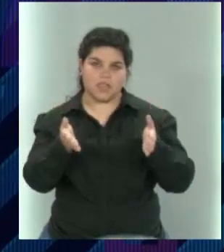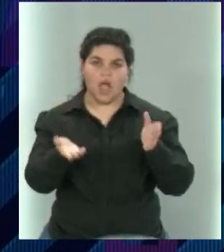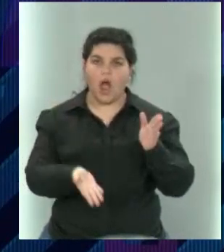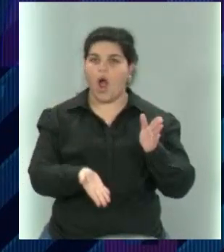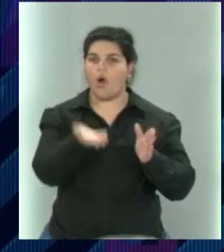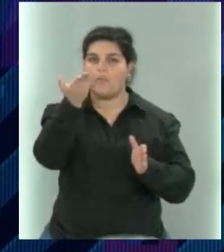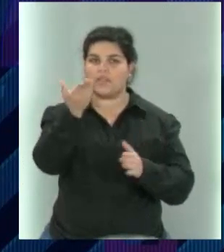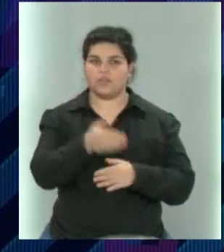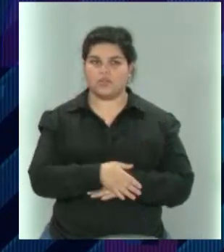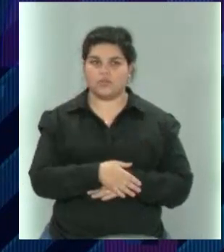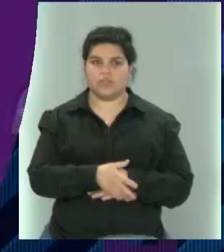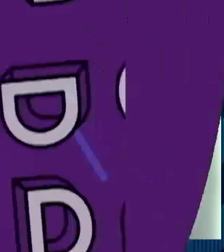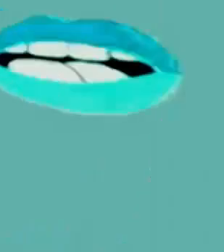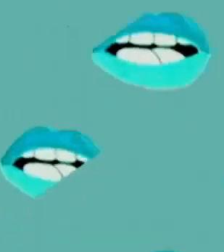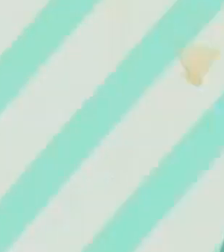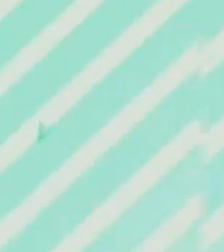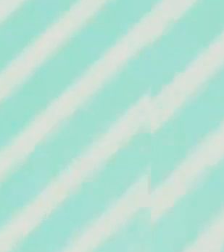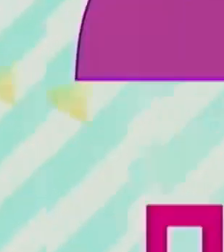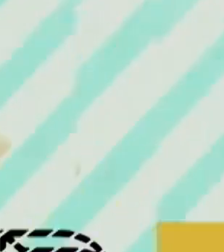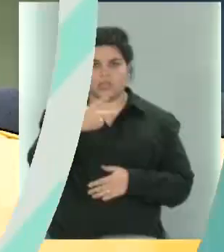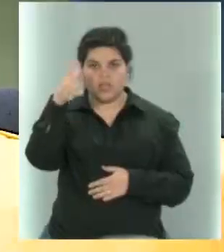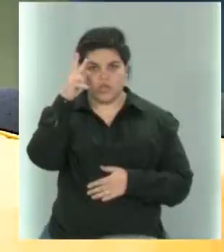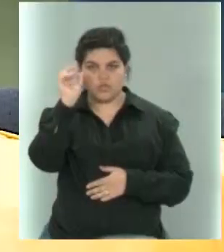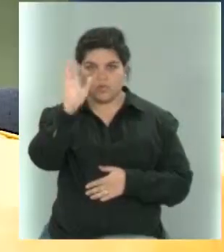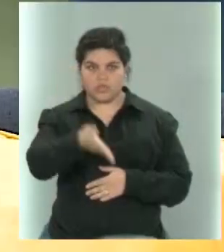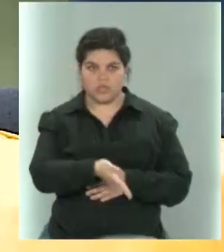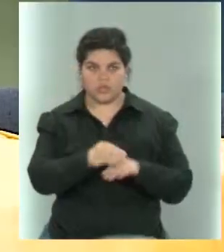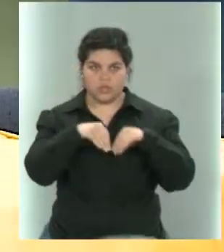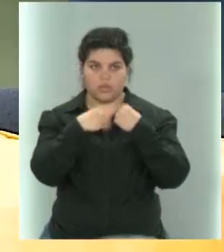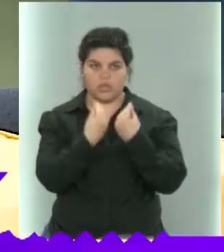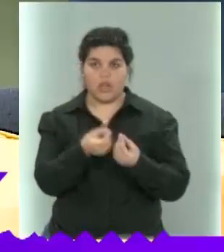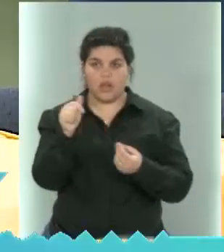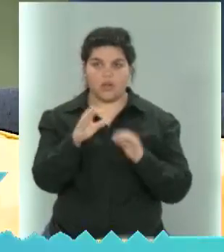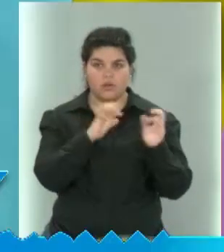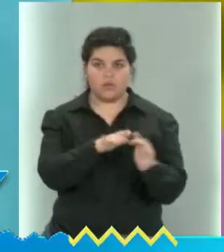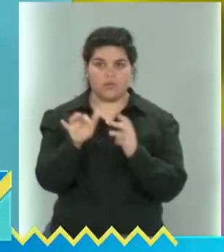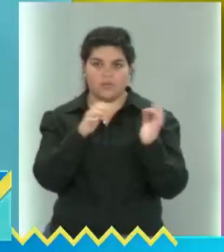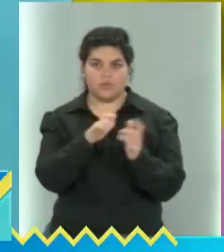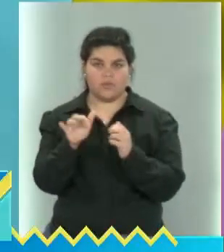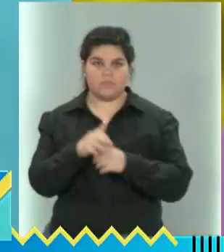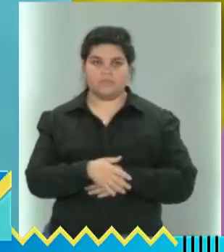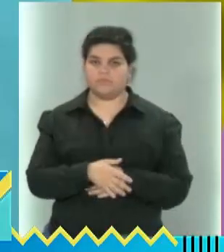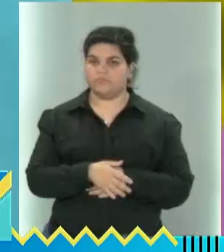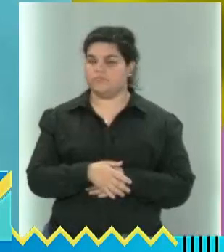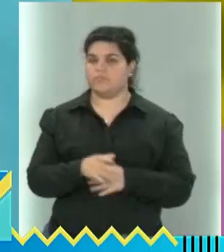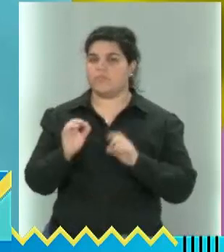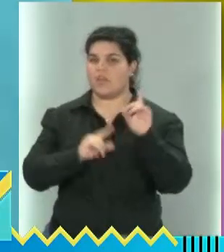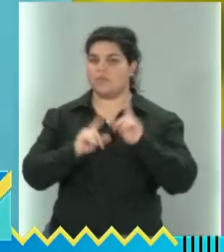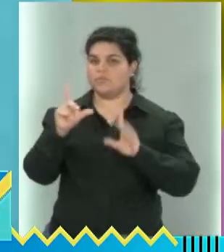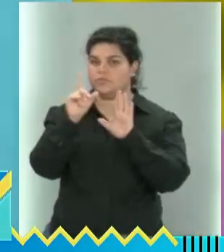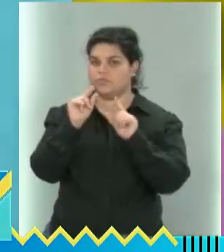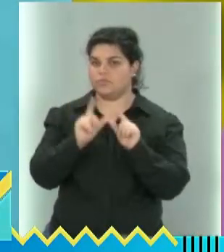aumento del 38%. Así que de esta manera abrimos el debate del día de hoy. Bien, los números que nos pueden ir dando